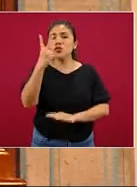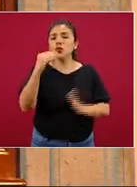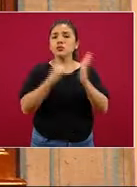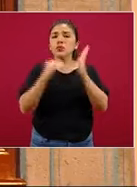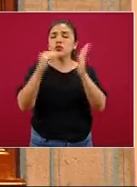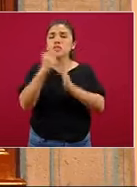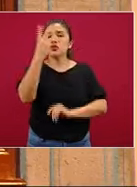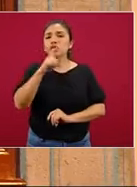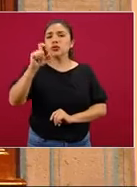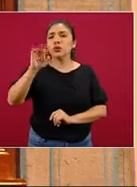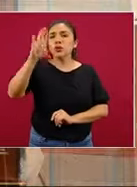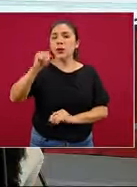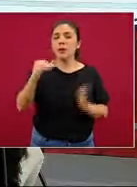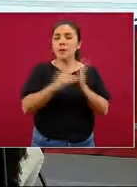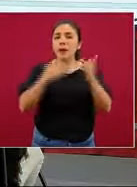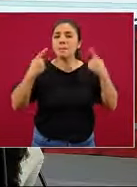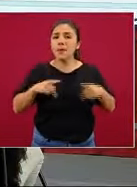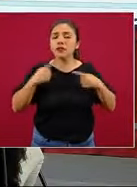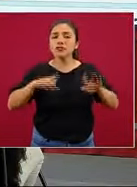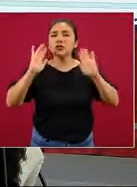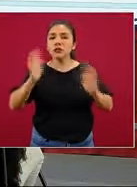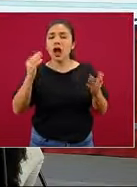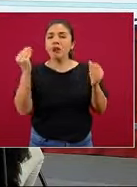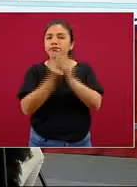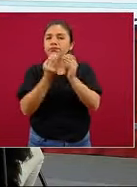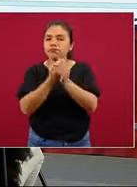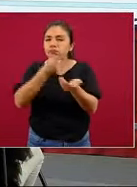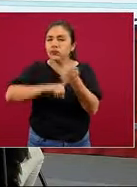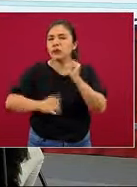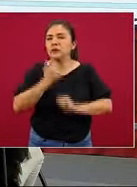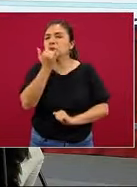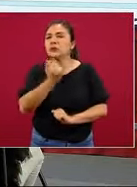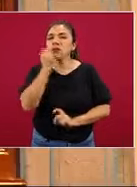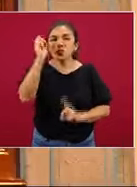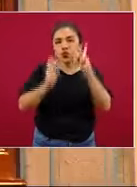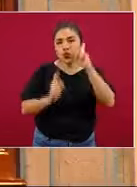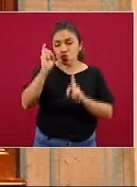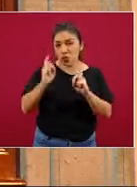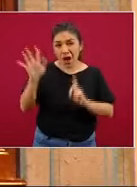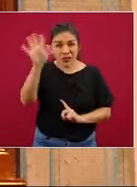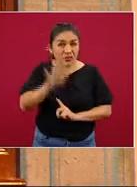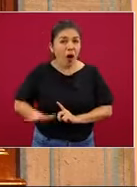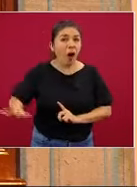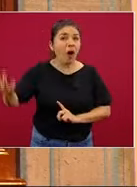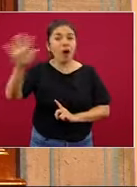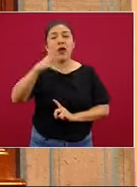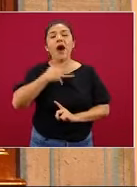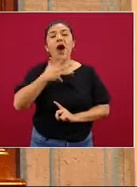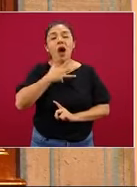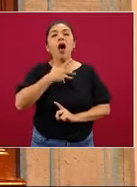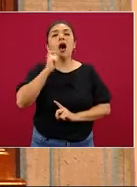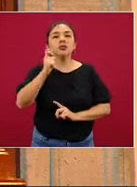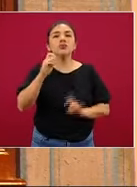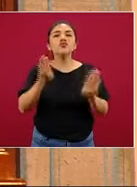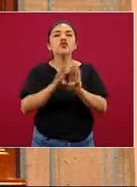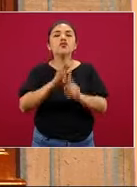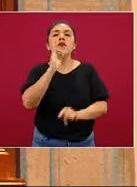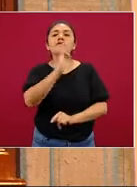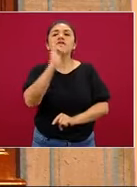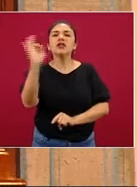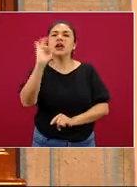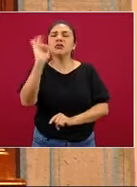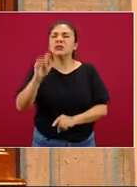2.229.000 personas, las que han sido clasificadas como casos sospechosos hasta el momento. Todas estas están distribuidas en función de su fecha de